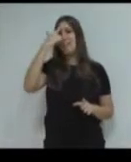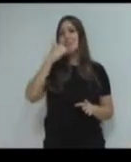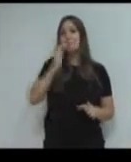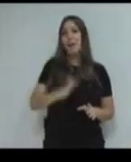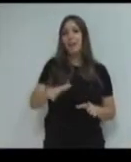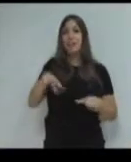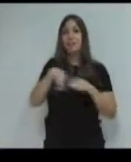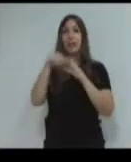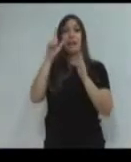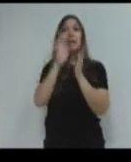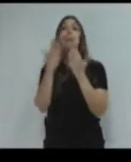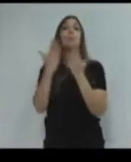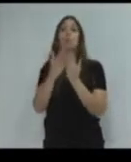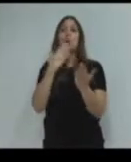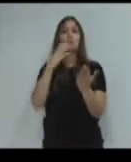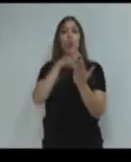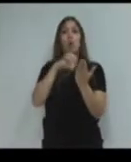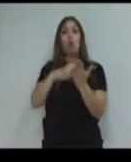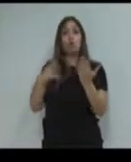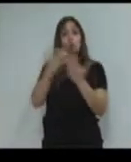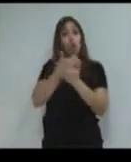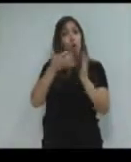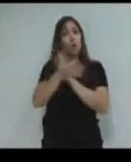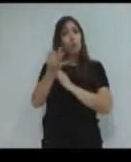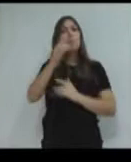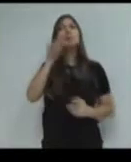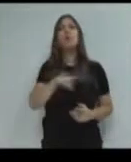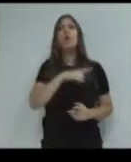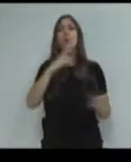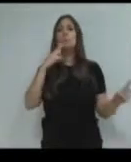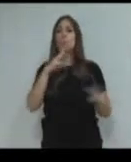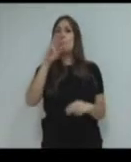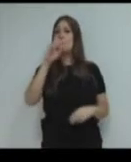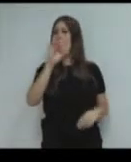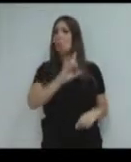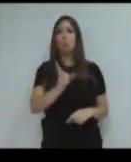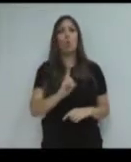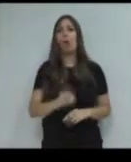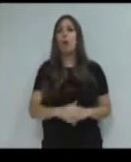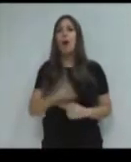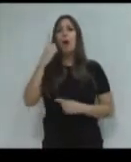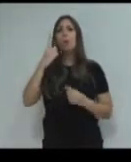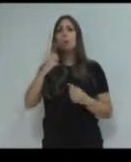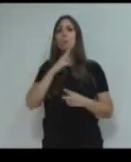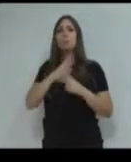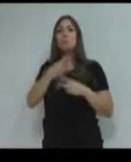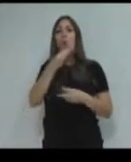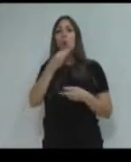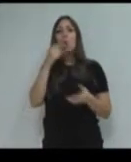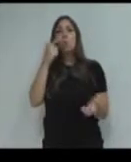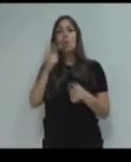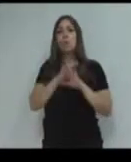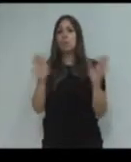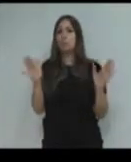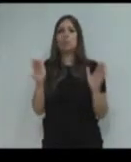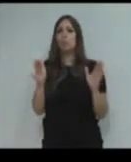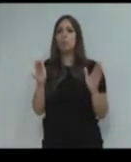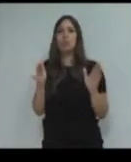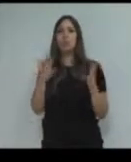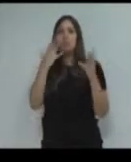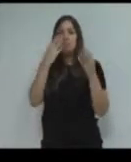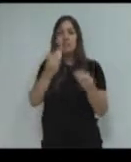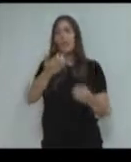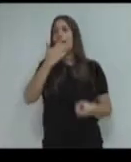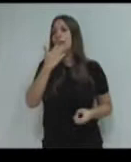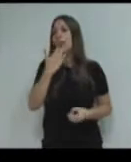un libro, ¿hay que describirlas o no? No, porque hay imágenes decorativas. Bien. ¿Para qué me